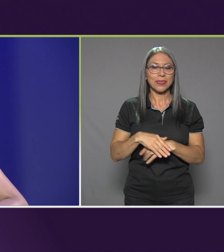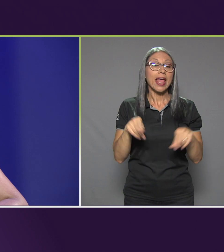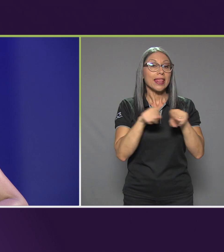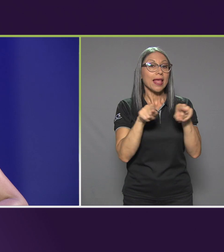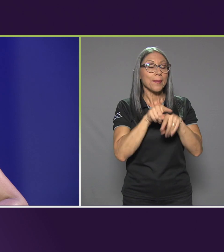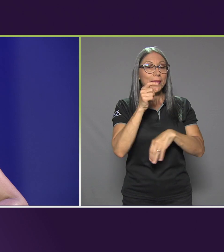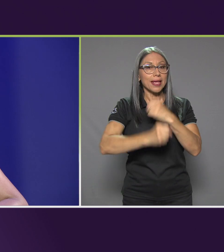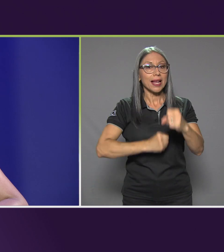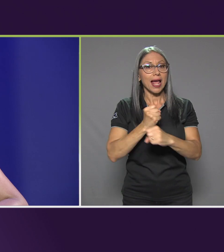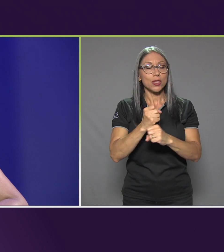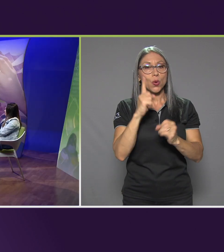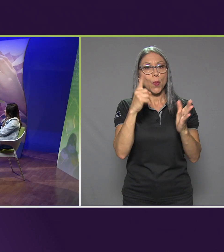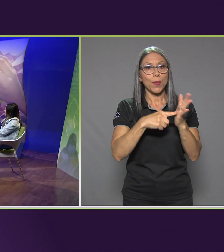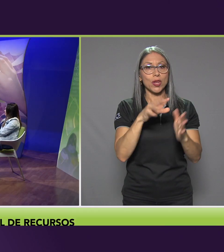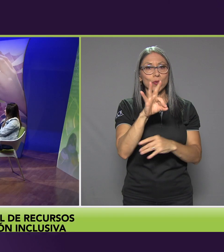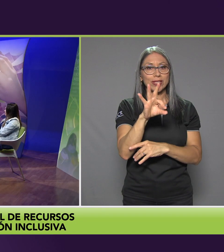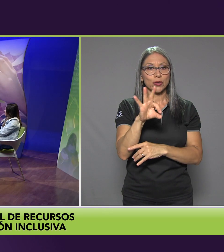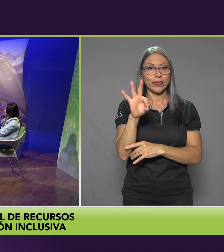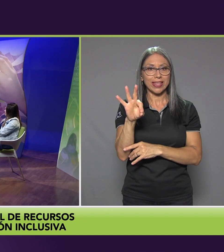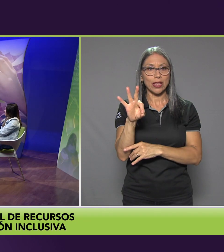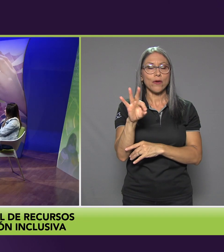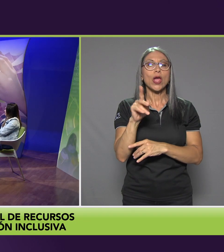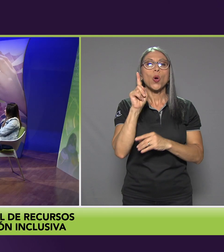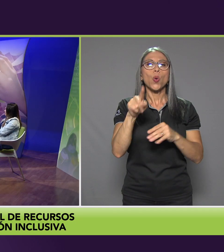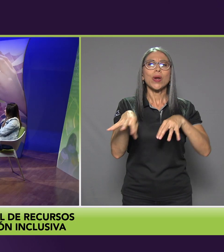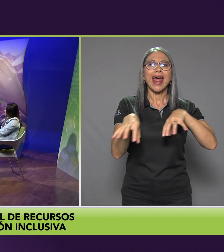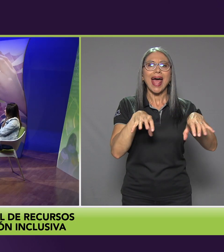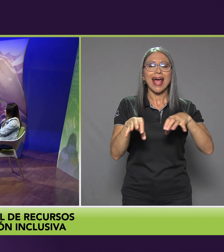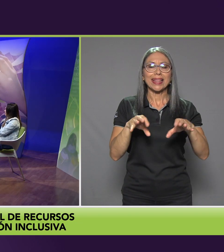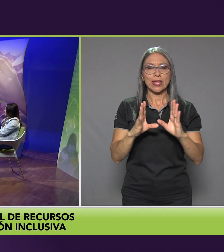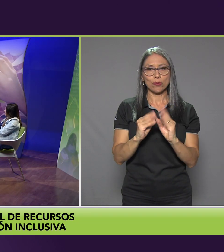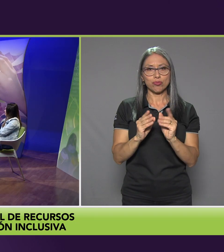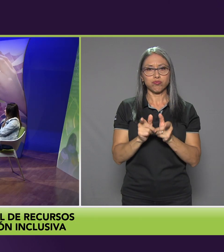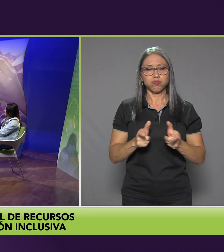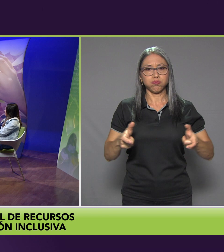también hay un congreso mundial sobre